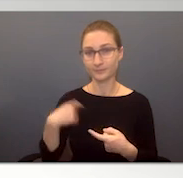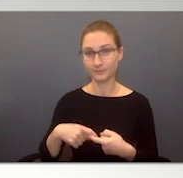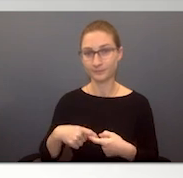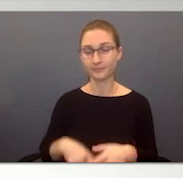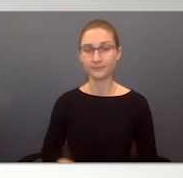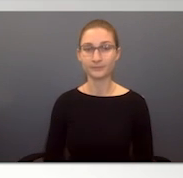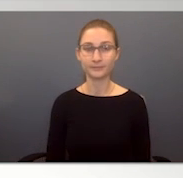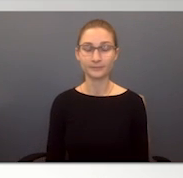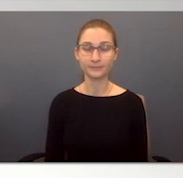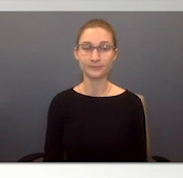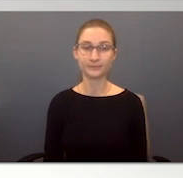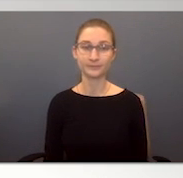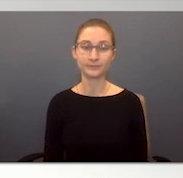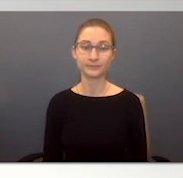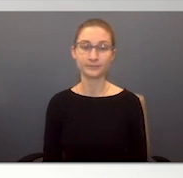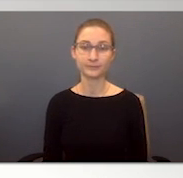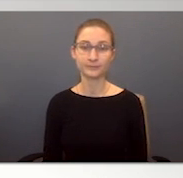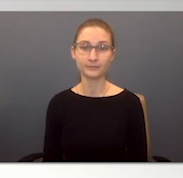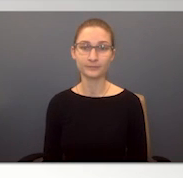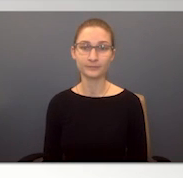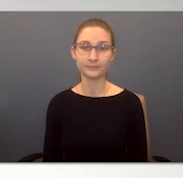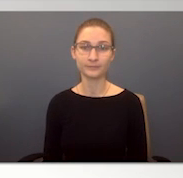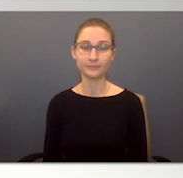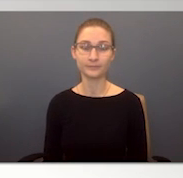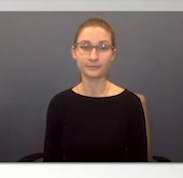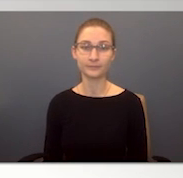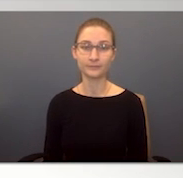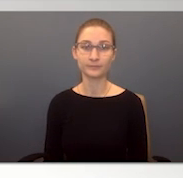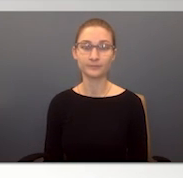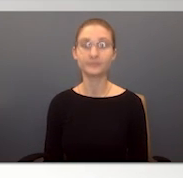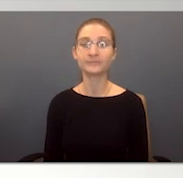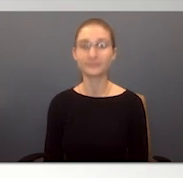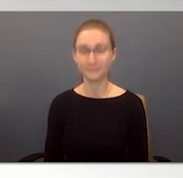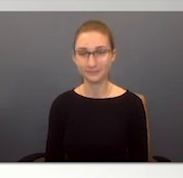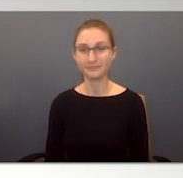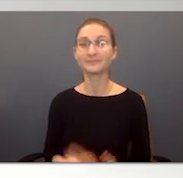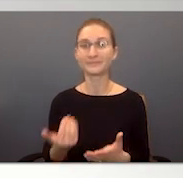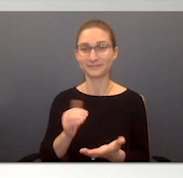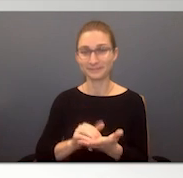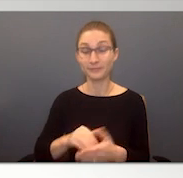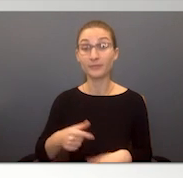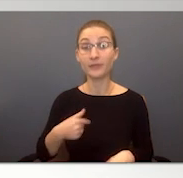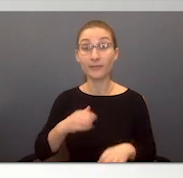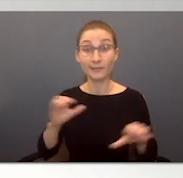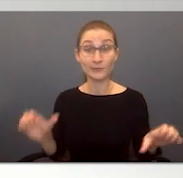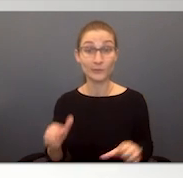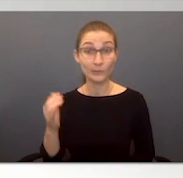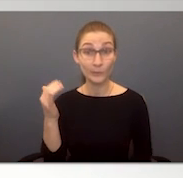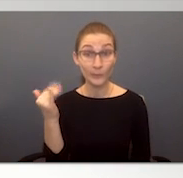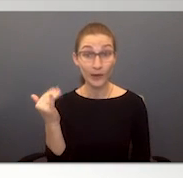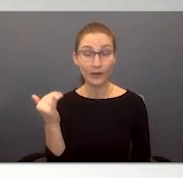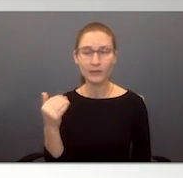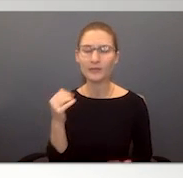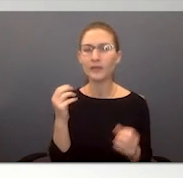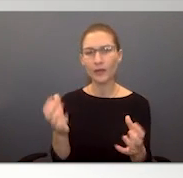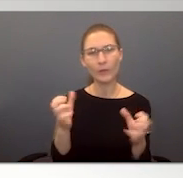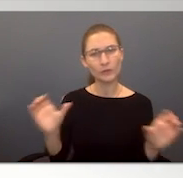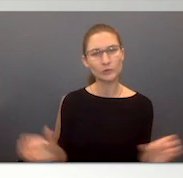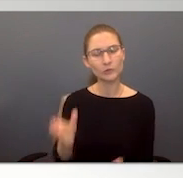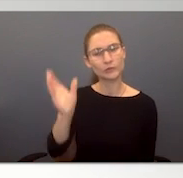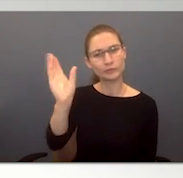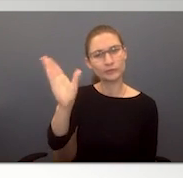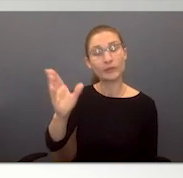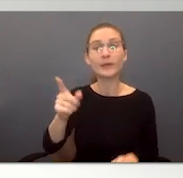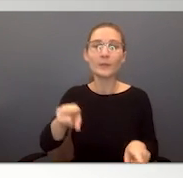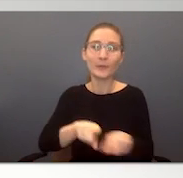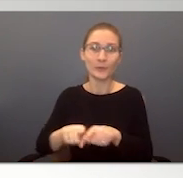hacer, pero yo lo hago también como un servicio para las 2 comunidades. So I do it because I want to do it, but then it ends up being